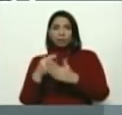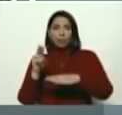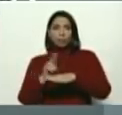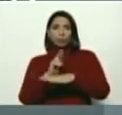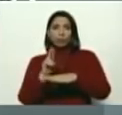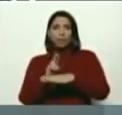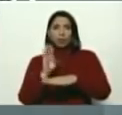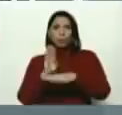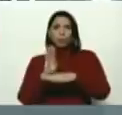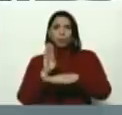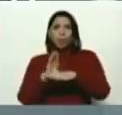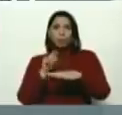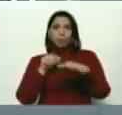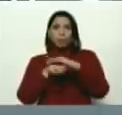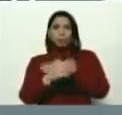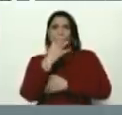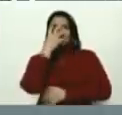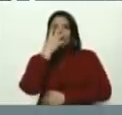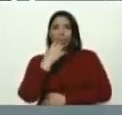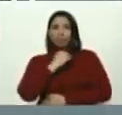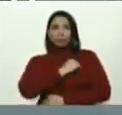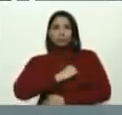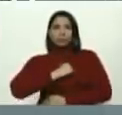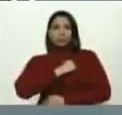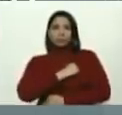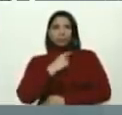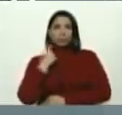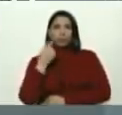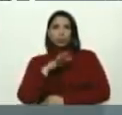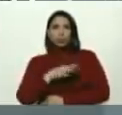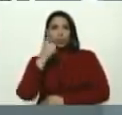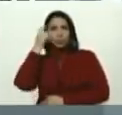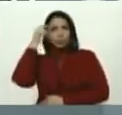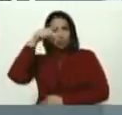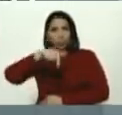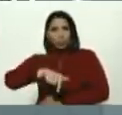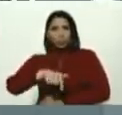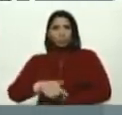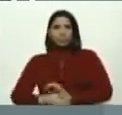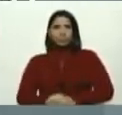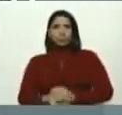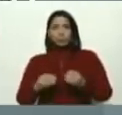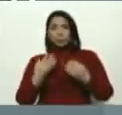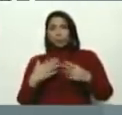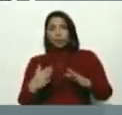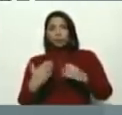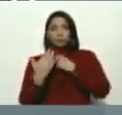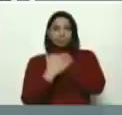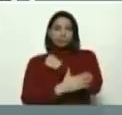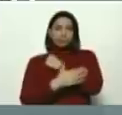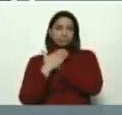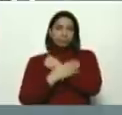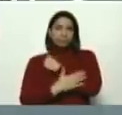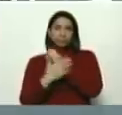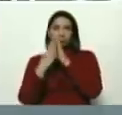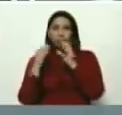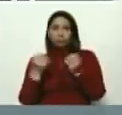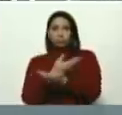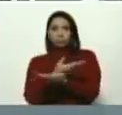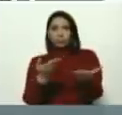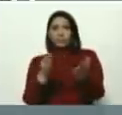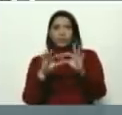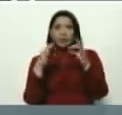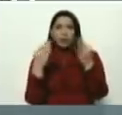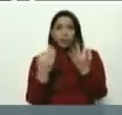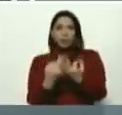de cuidados intensivos y lamentablemente falleció el día de hoy. Bueno, extendemos nuestras condolencias a sus